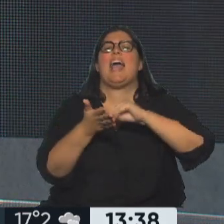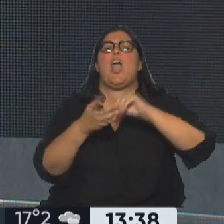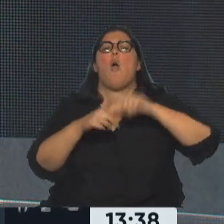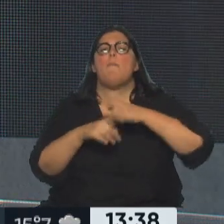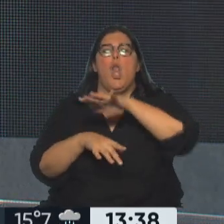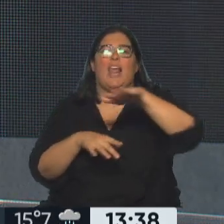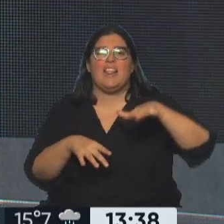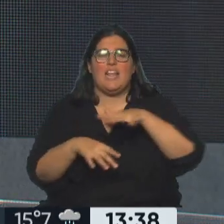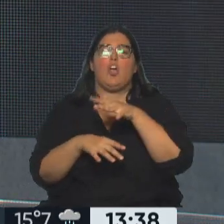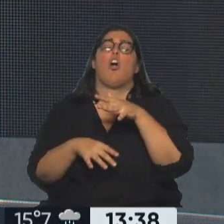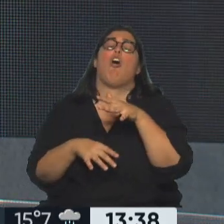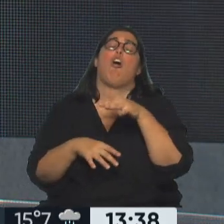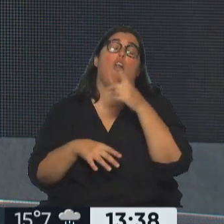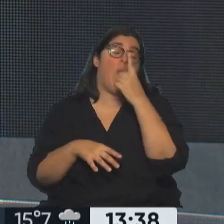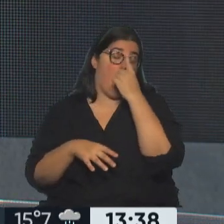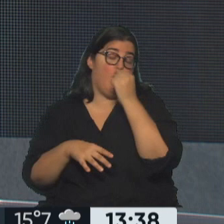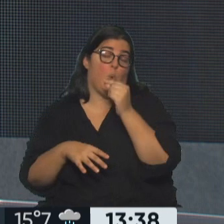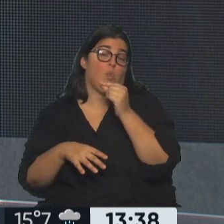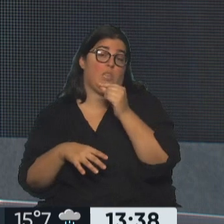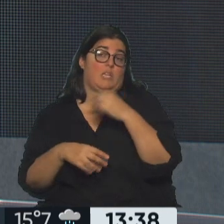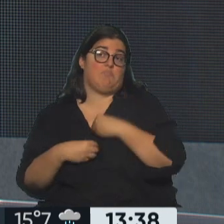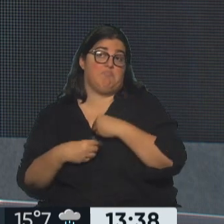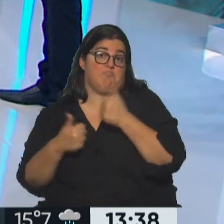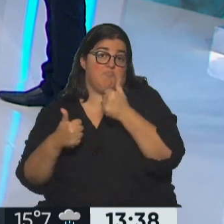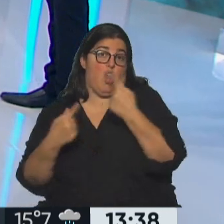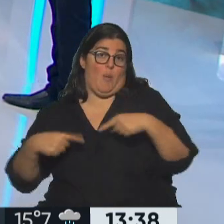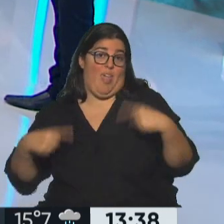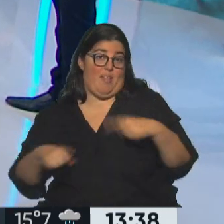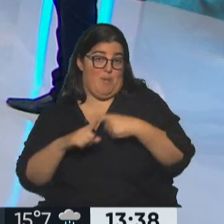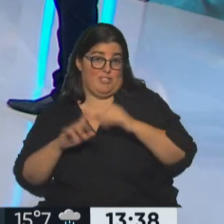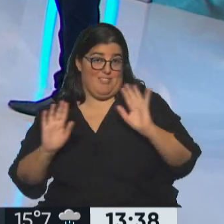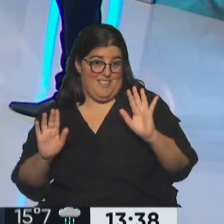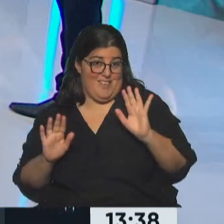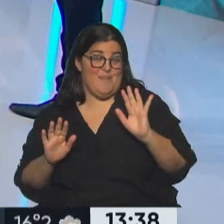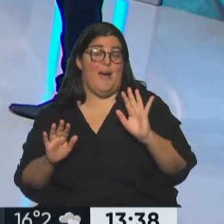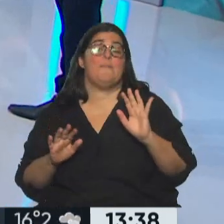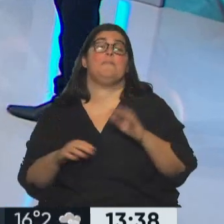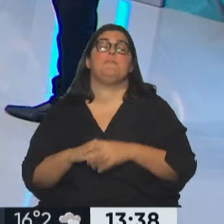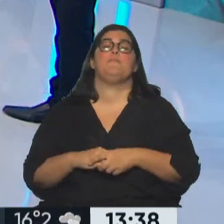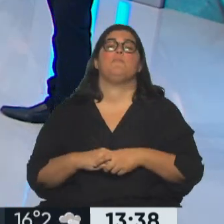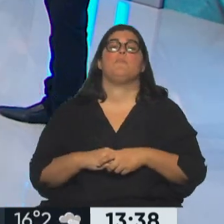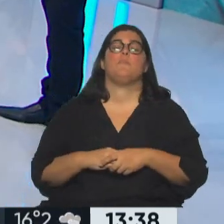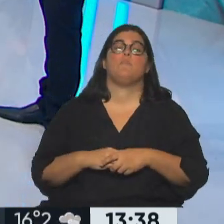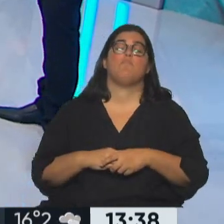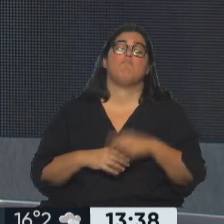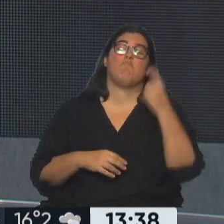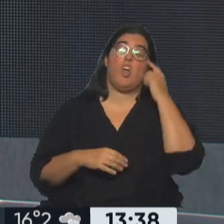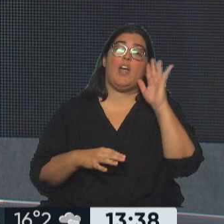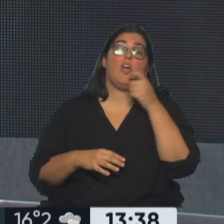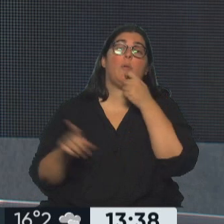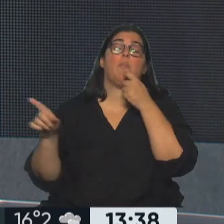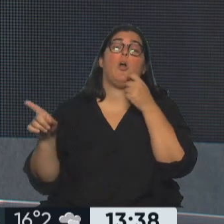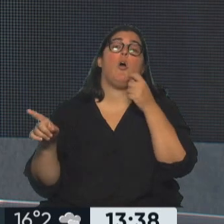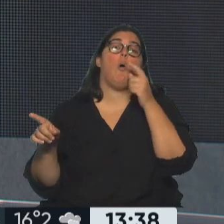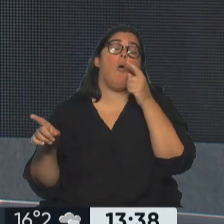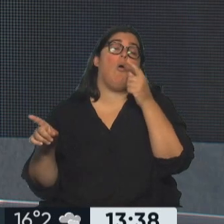Putin es una buena noticia, ¿no? Por una alianza siempre incómoda, ¿no? O compleja, pero creo que una derrota de Erdogan hubiese sido